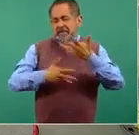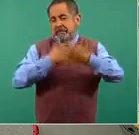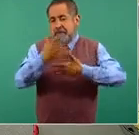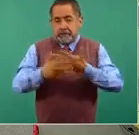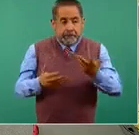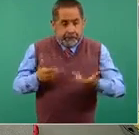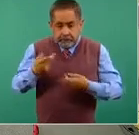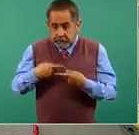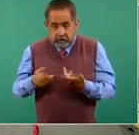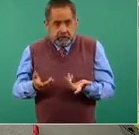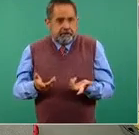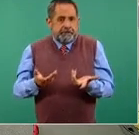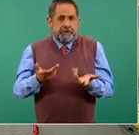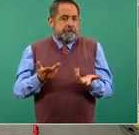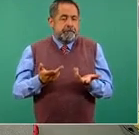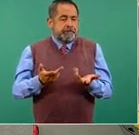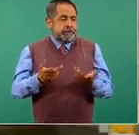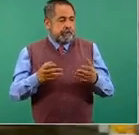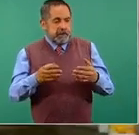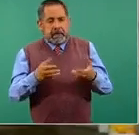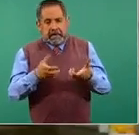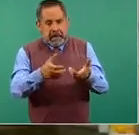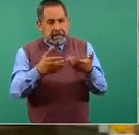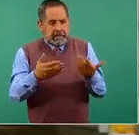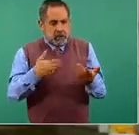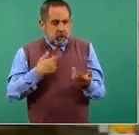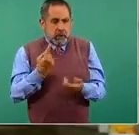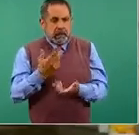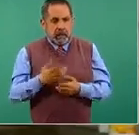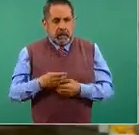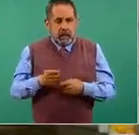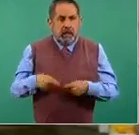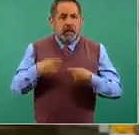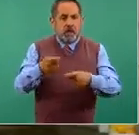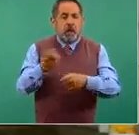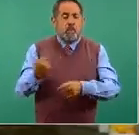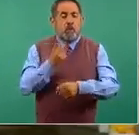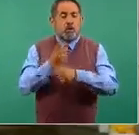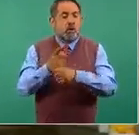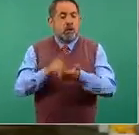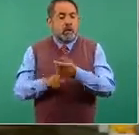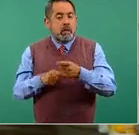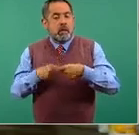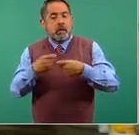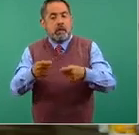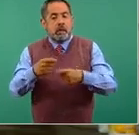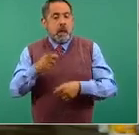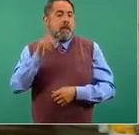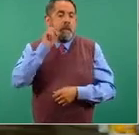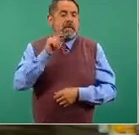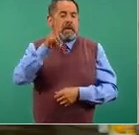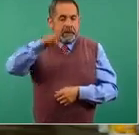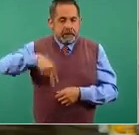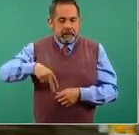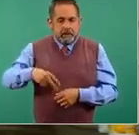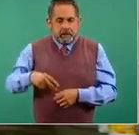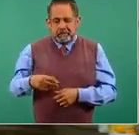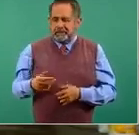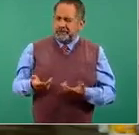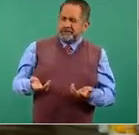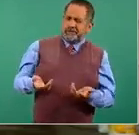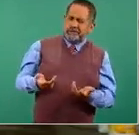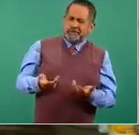de vacunación dijeron, bueno, ya no nos cierren las calles, les vamos a dar su oportunidad de vacuna, regresen mañana. Entonces me gustaría que